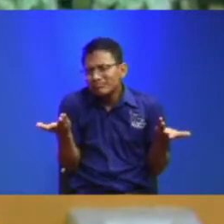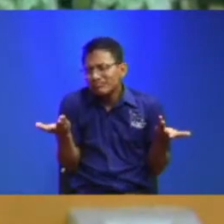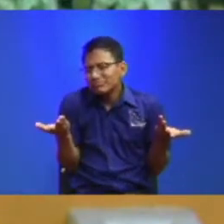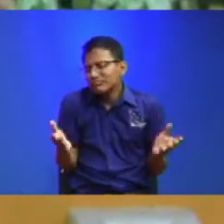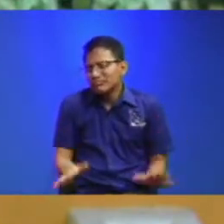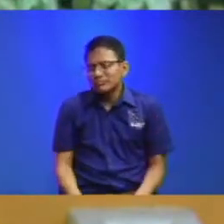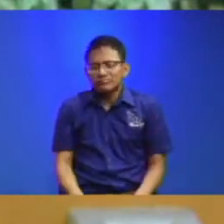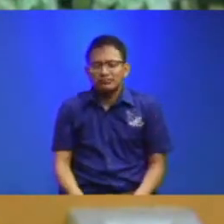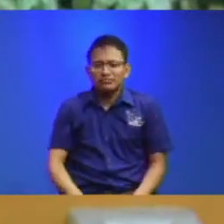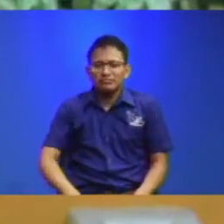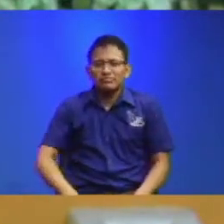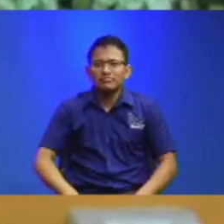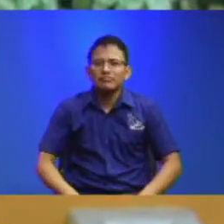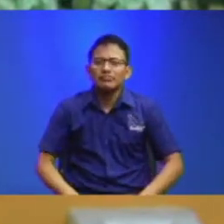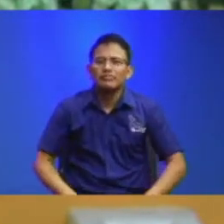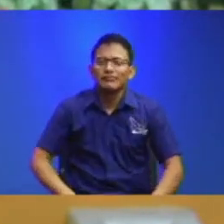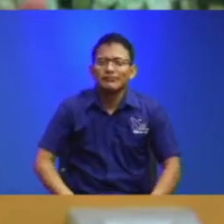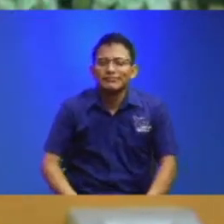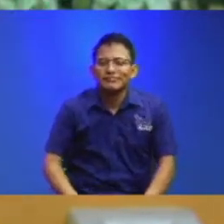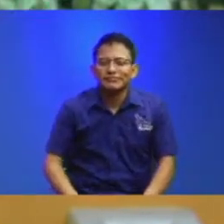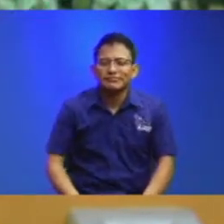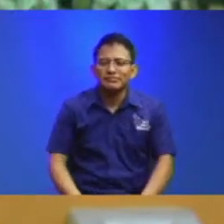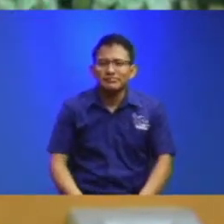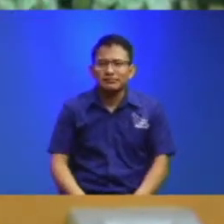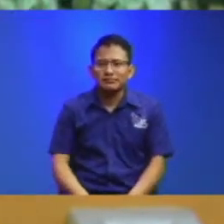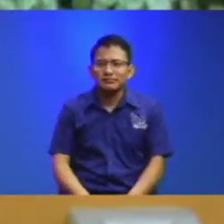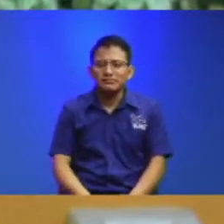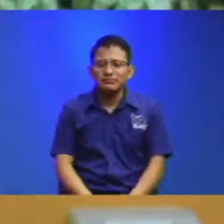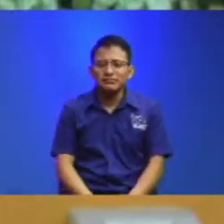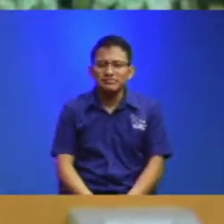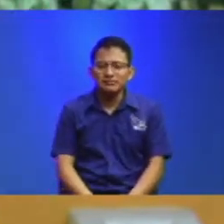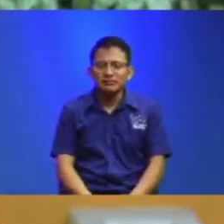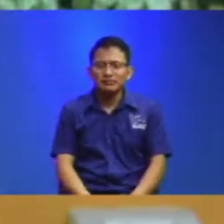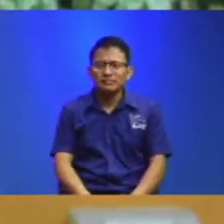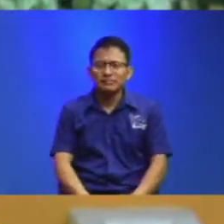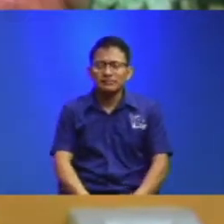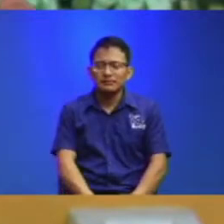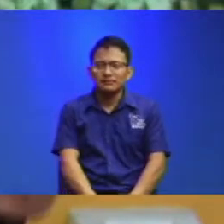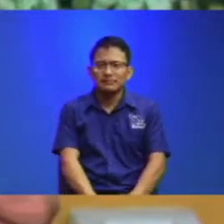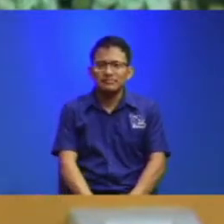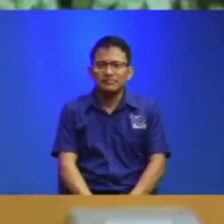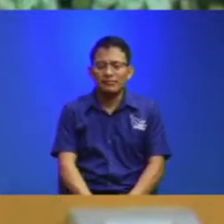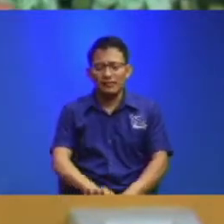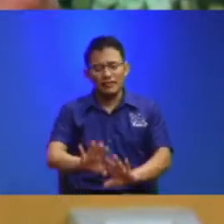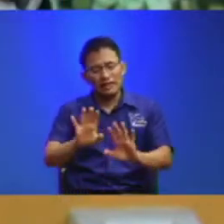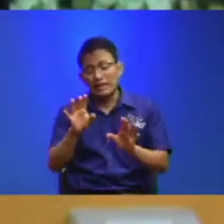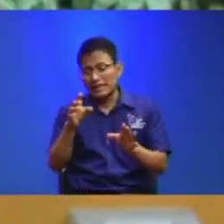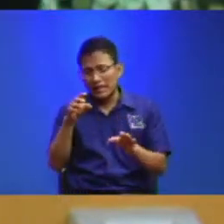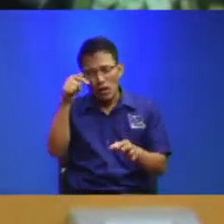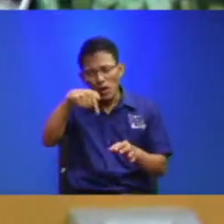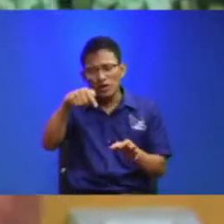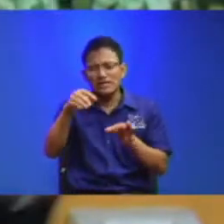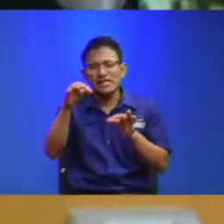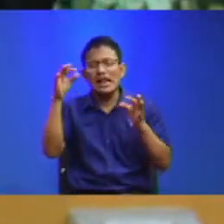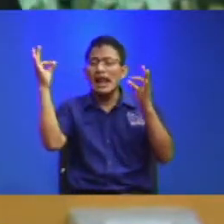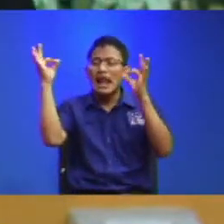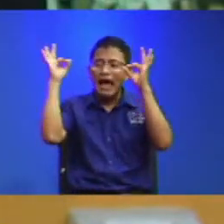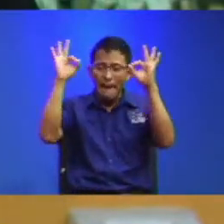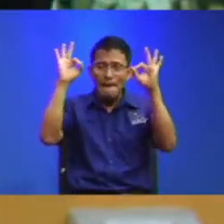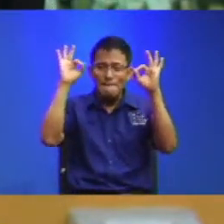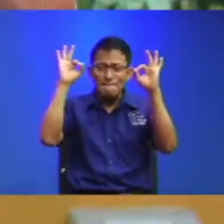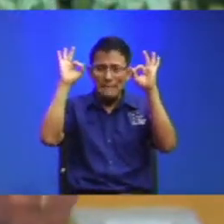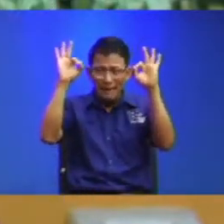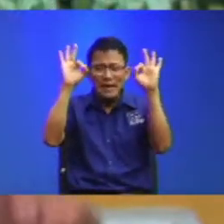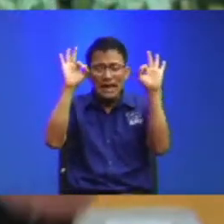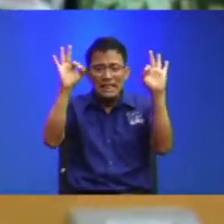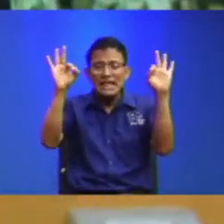este mensaje no sea popular. Tal vez fuera más popular si me pongo a consolarlo y a decirle, aleluya, hermano, usted va a salir